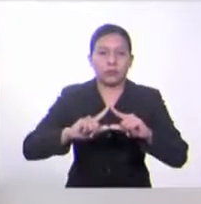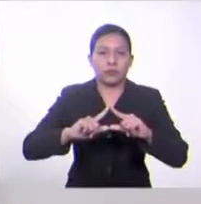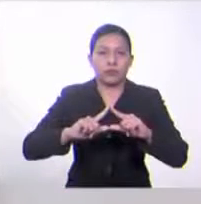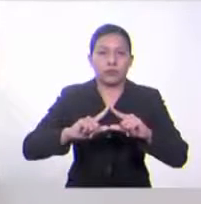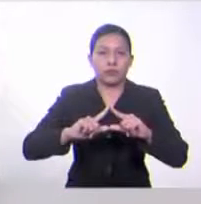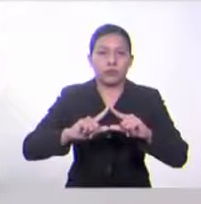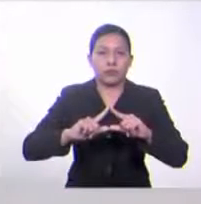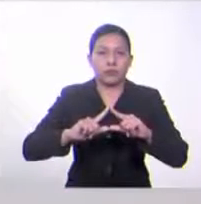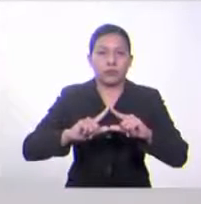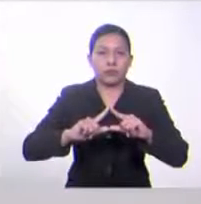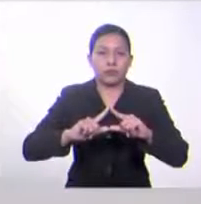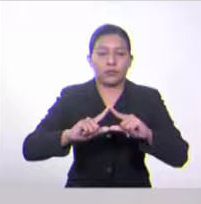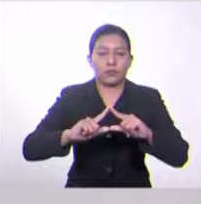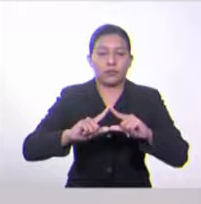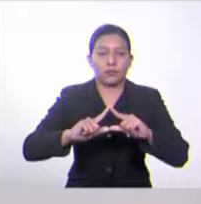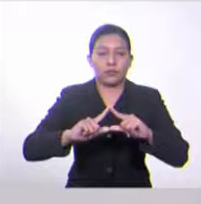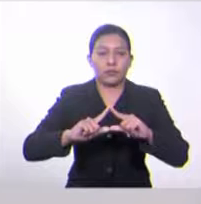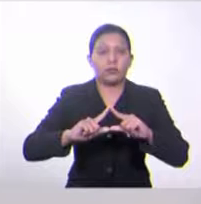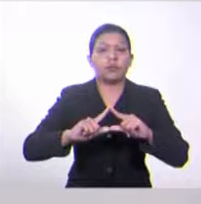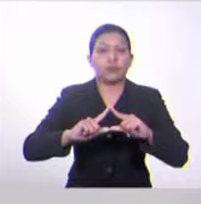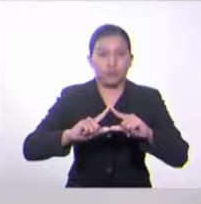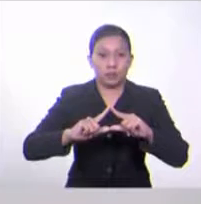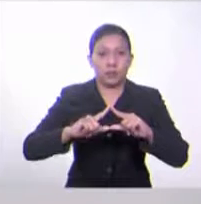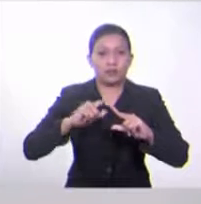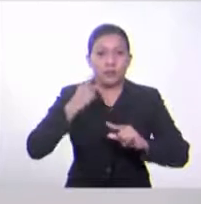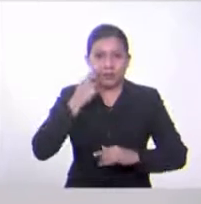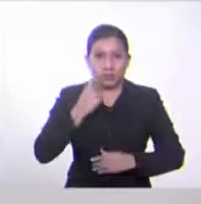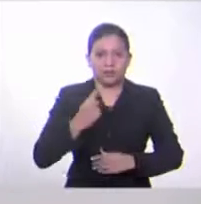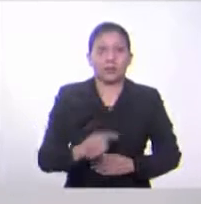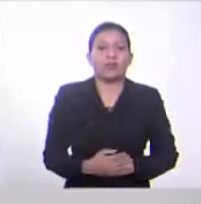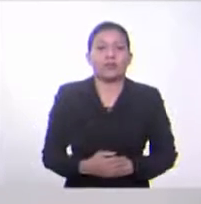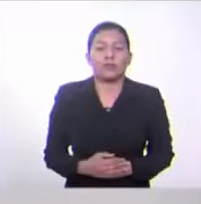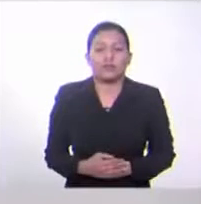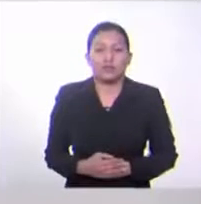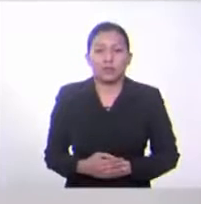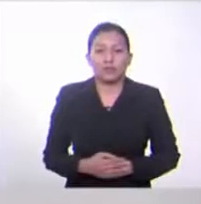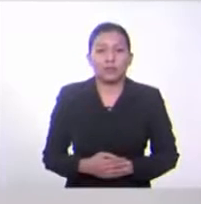ACD. Observemos que estos triángulos son